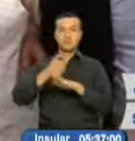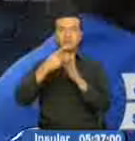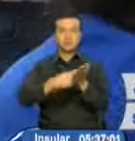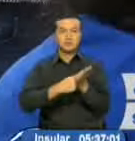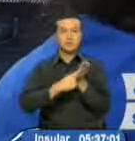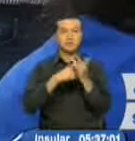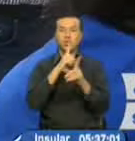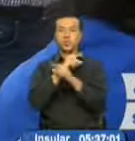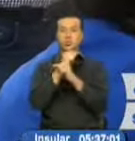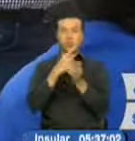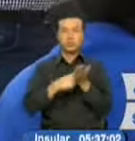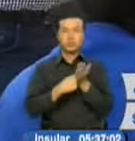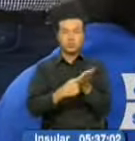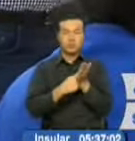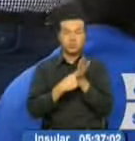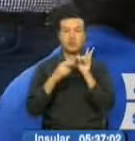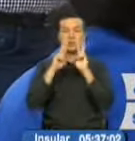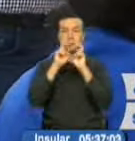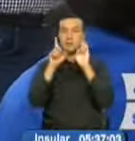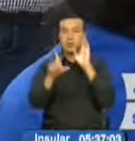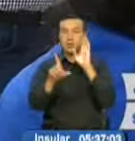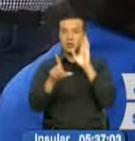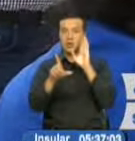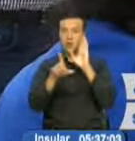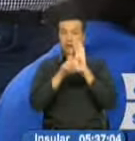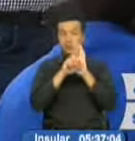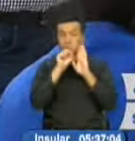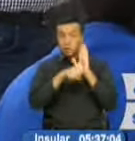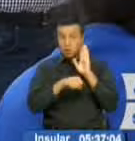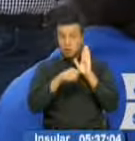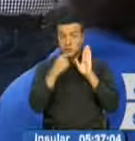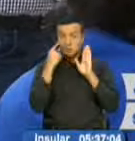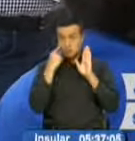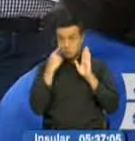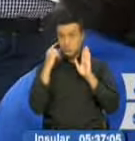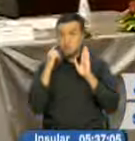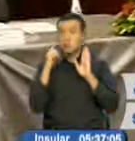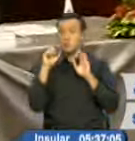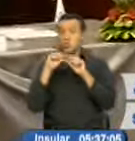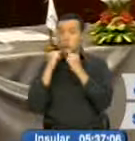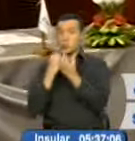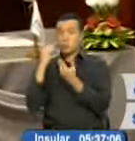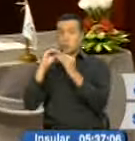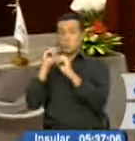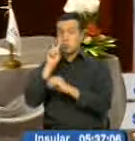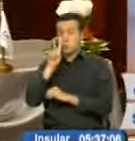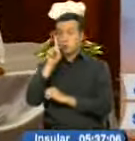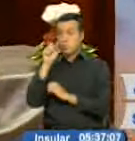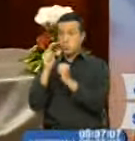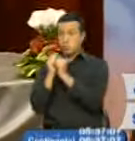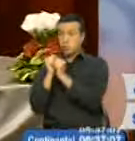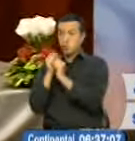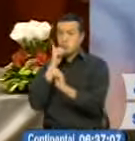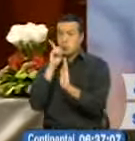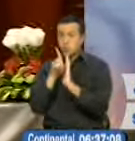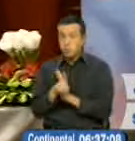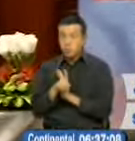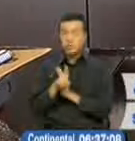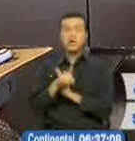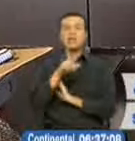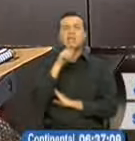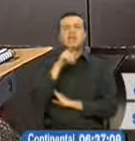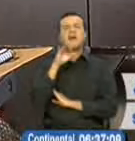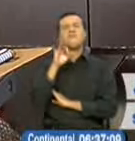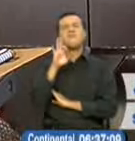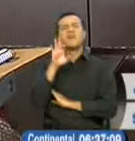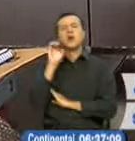Twitter sobre la legalidad de los recursos que el movimiento Creo interpuso ante el Consejo Nacional Electoral. Se trata del actual delegado de dicha organización política, Fausto Camacho, y